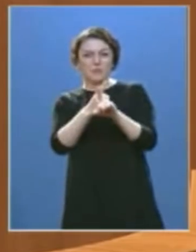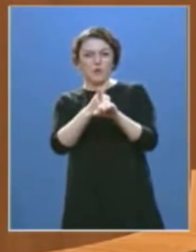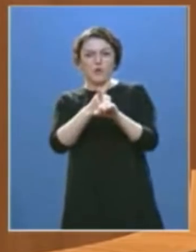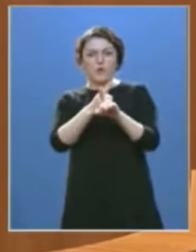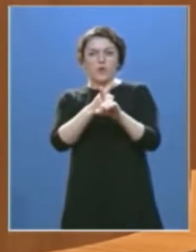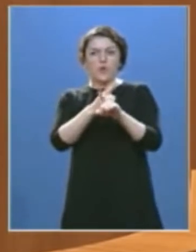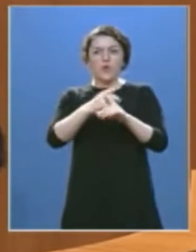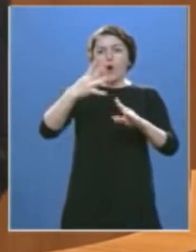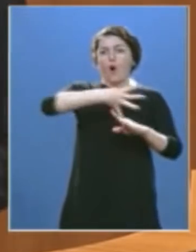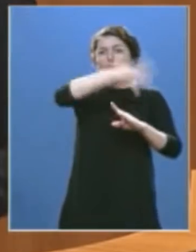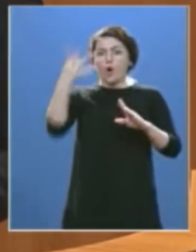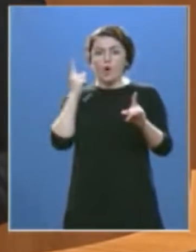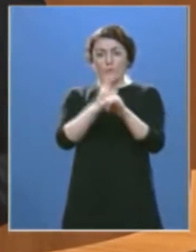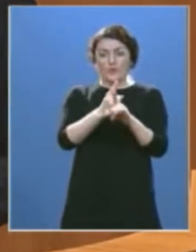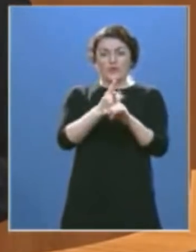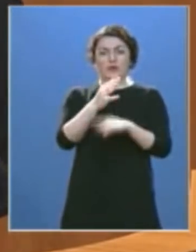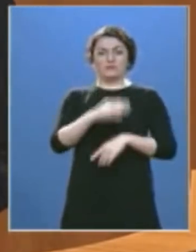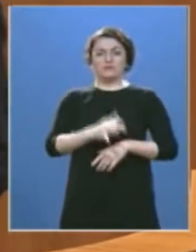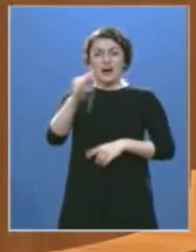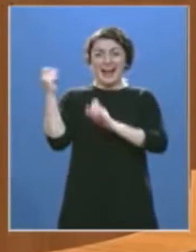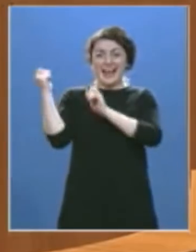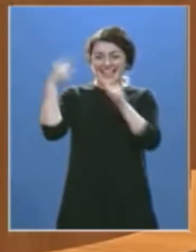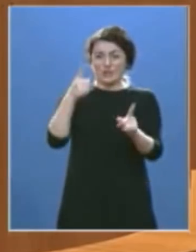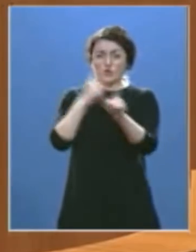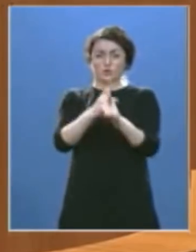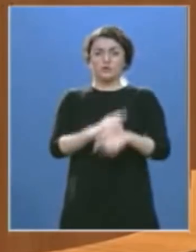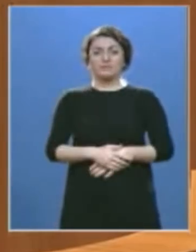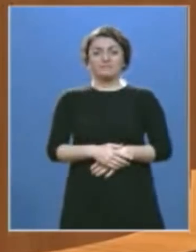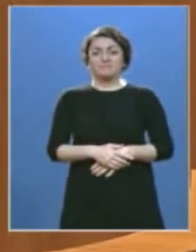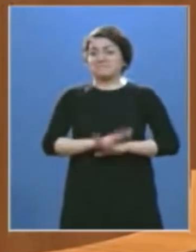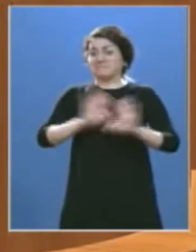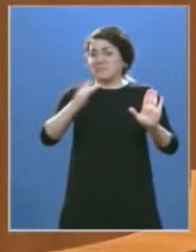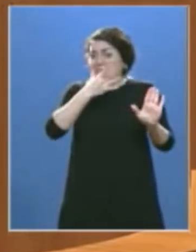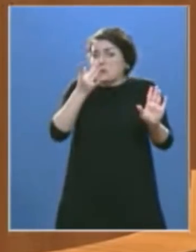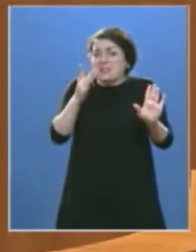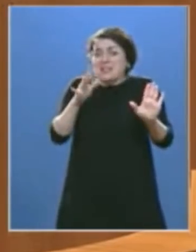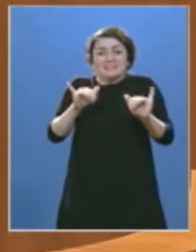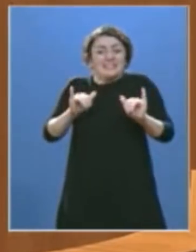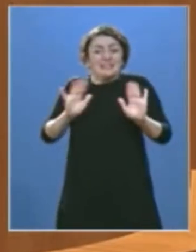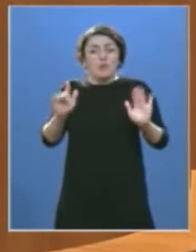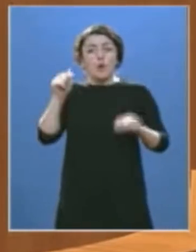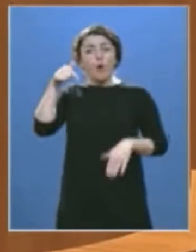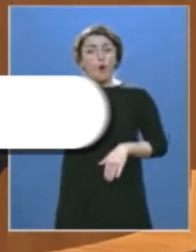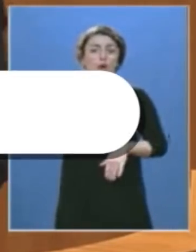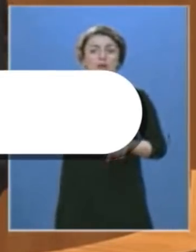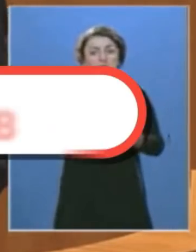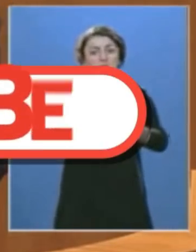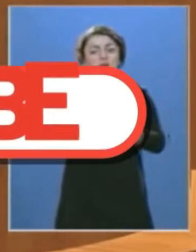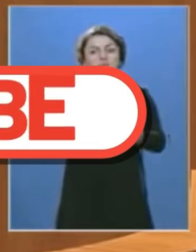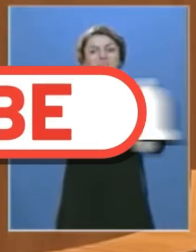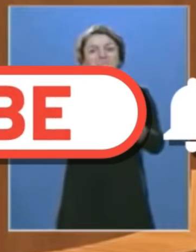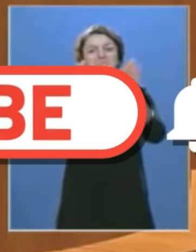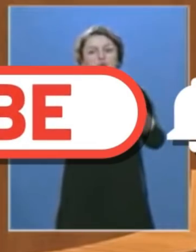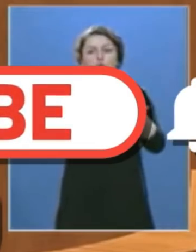Sin pestañear, sin inmutarse, sin un ápice de vergüenza, hoxe se hacen cómplices del odio, del máis